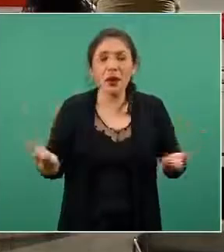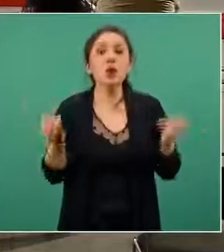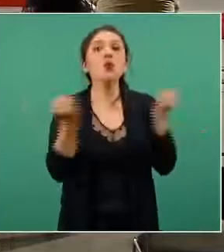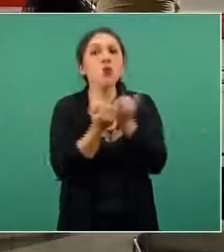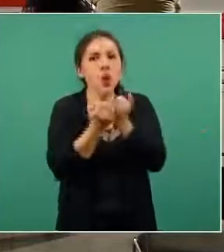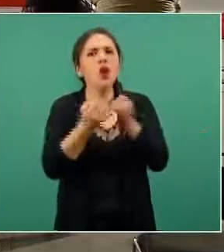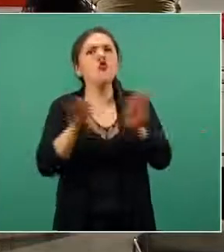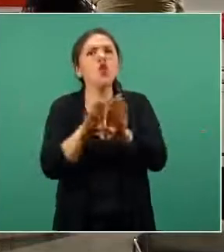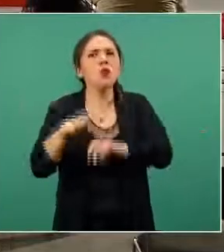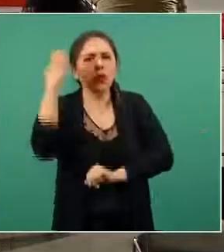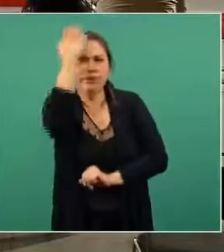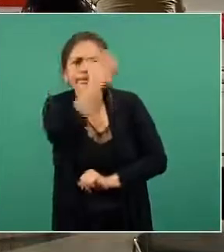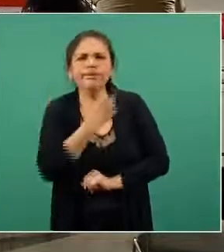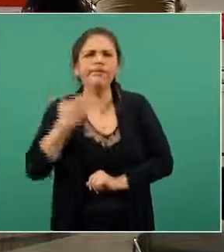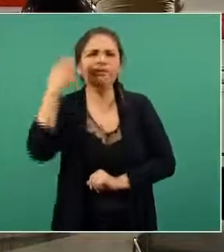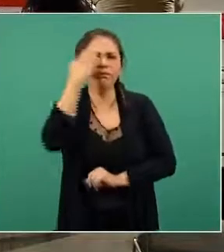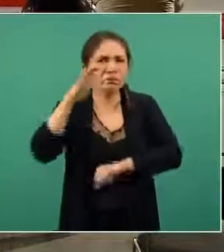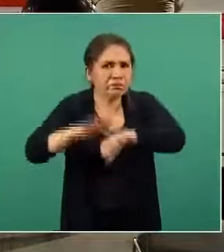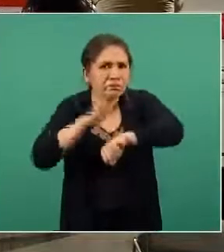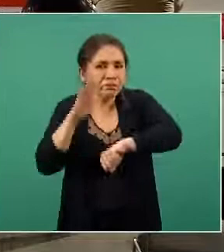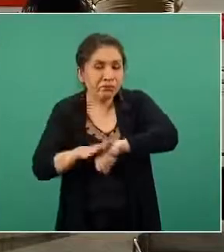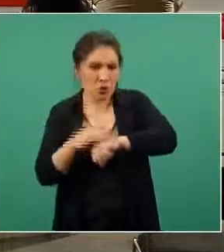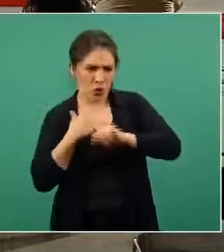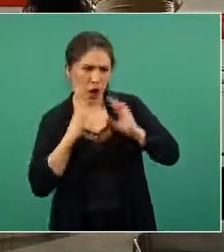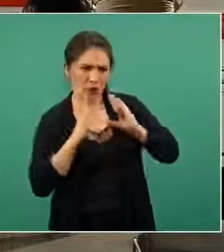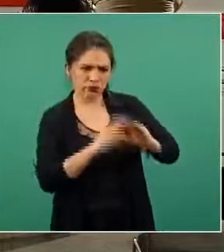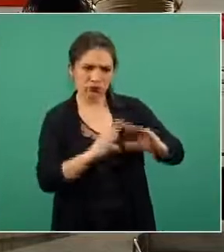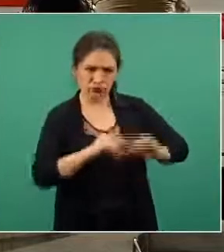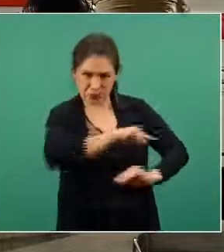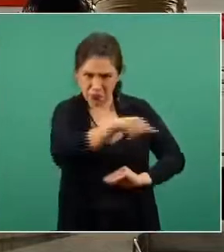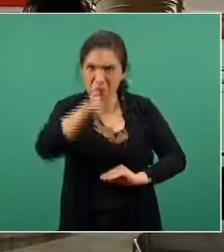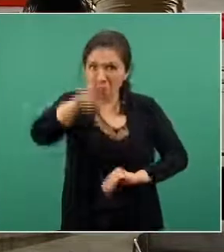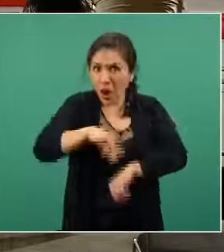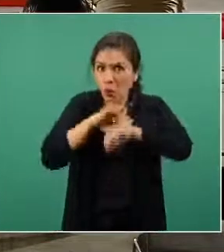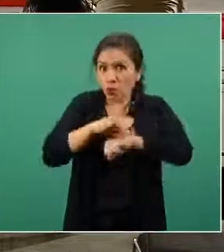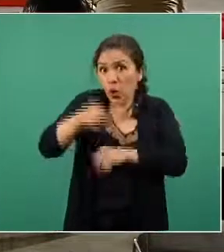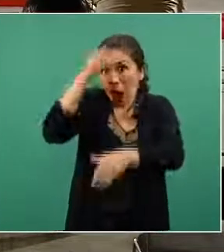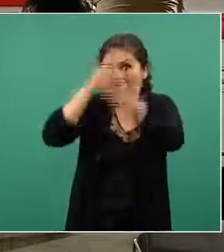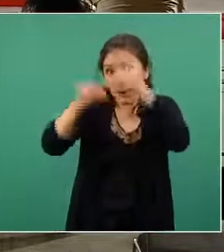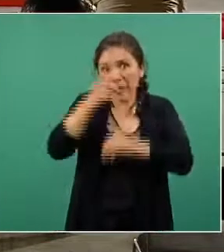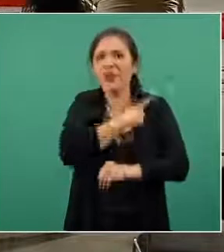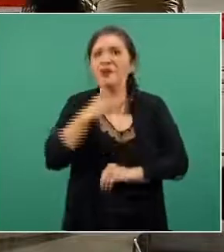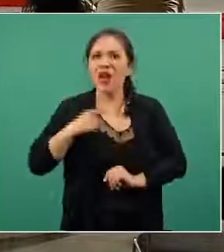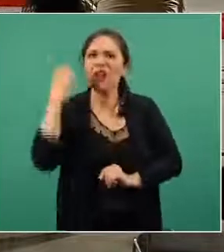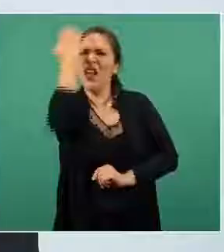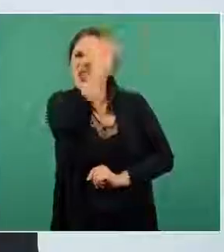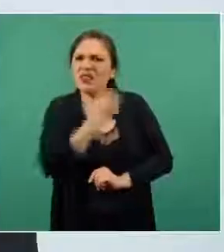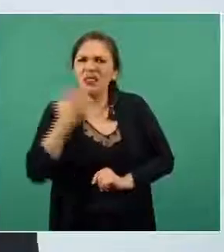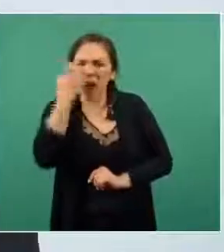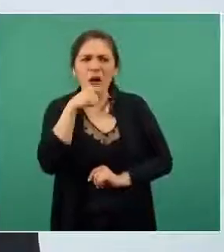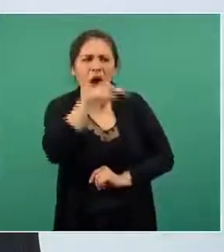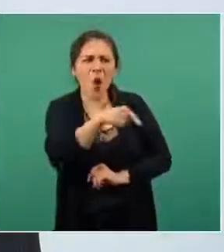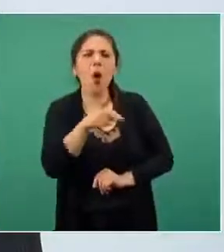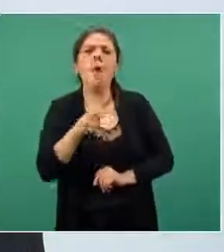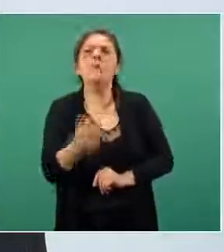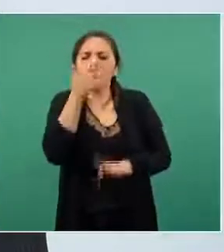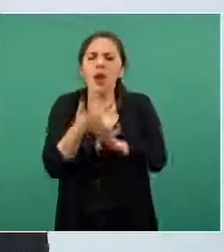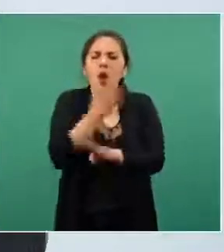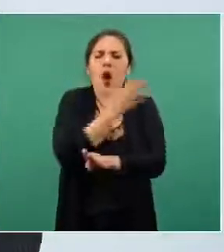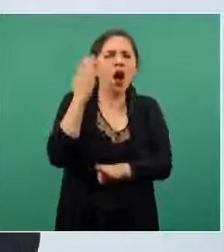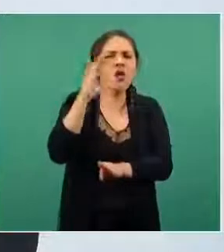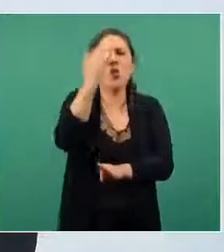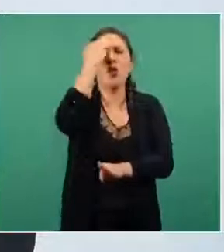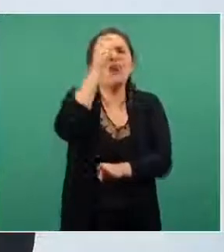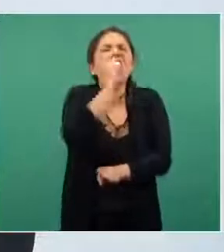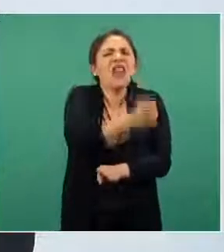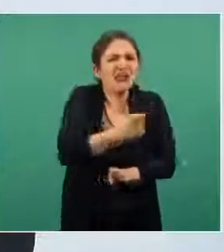también evaluar que lo que se les está dando lo están aprendiendo. Hay que hacer evaluaciones de cómo estaba el conocimiento inicial y